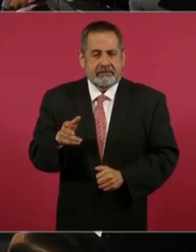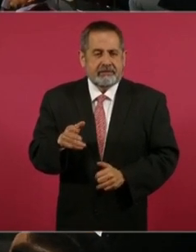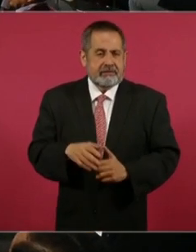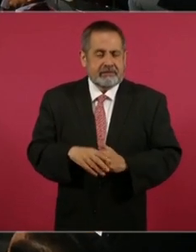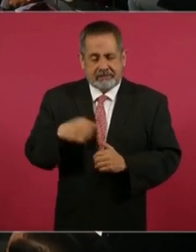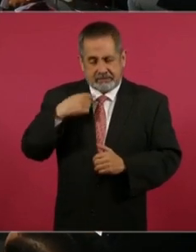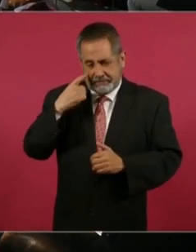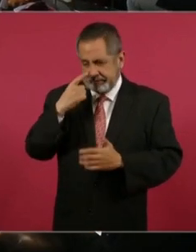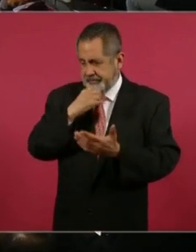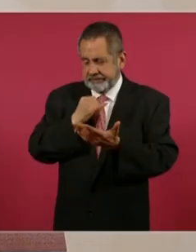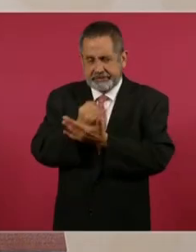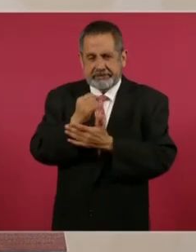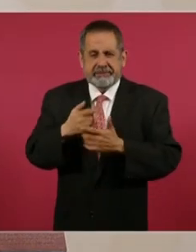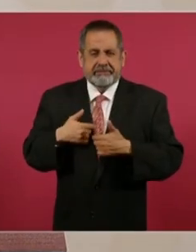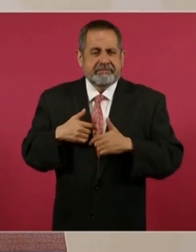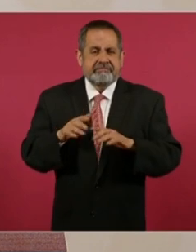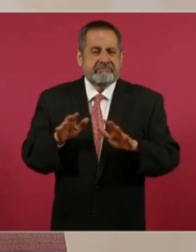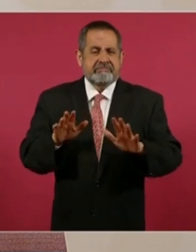decidí